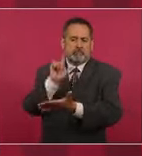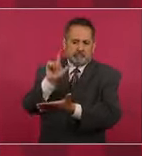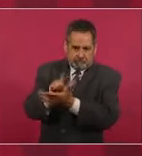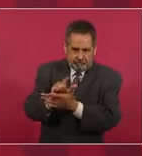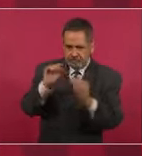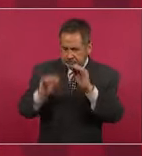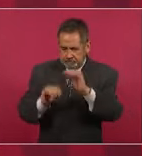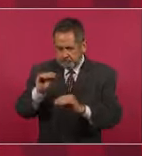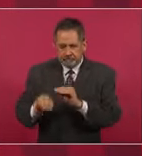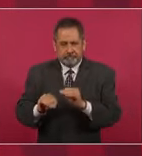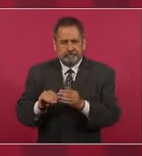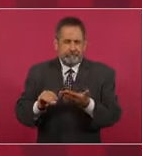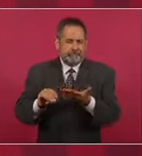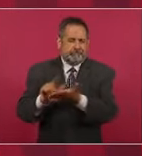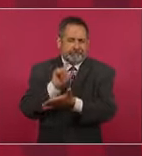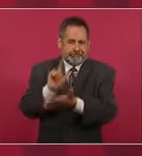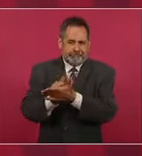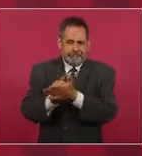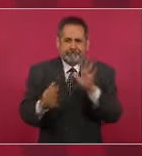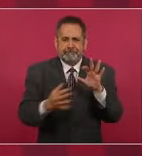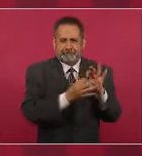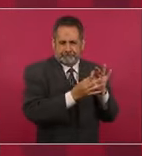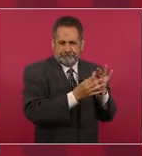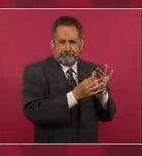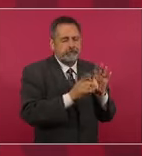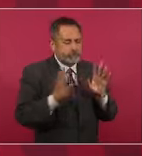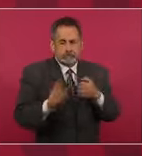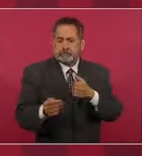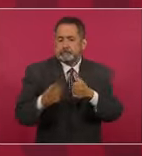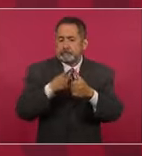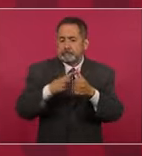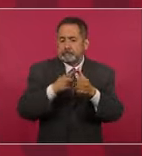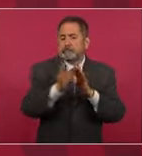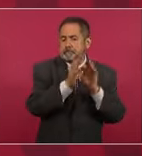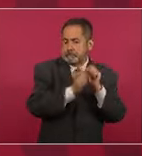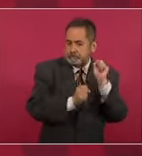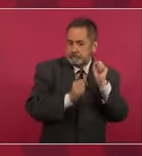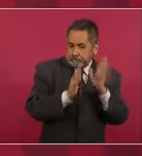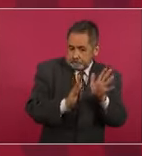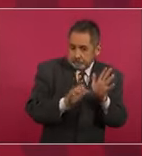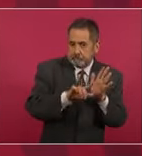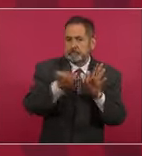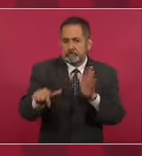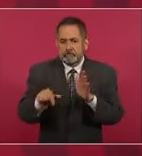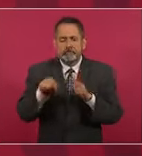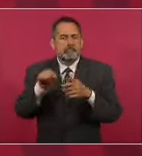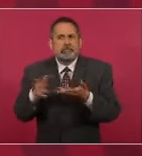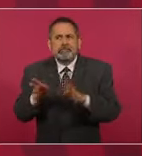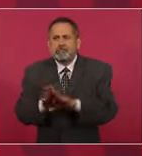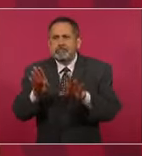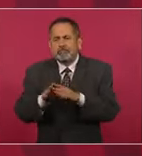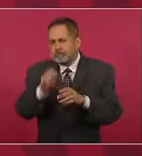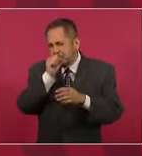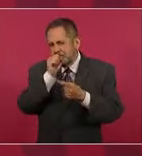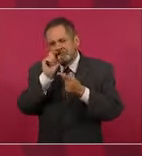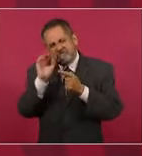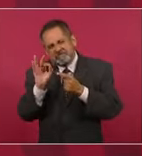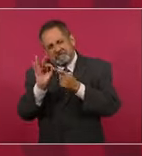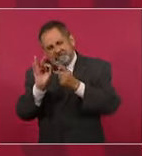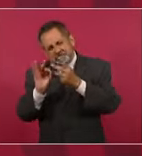específica, la ley secundaria, para la definición de todos estos procedimientos. Y